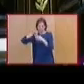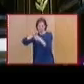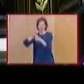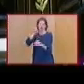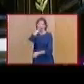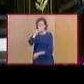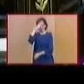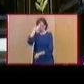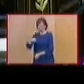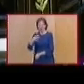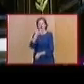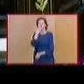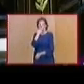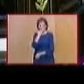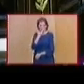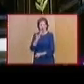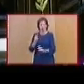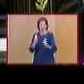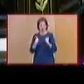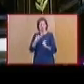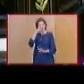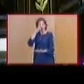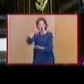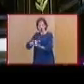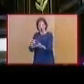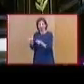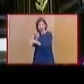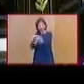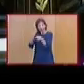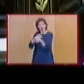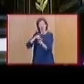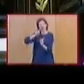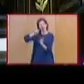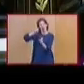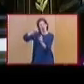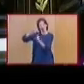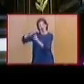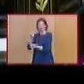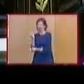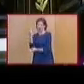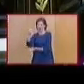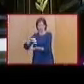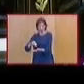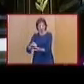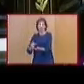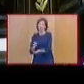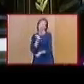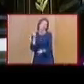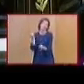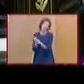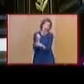vivido, he recorrido las Islas Canarias, por fortuna para mí, en numerosas ocasiones, trabajando y como